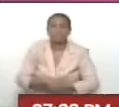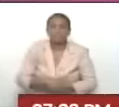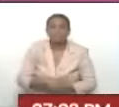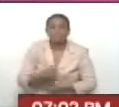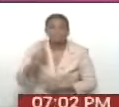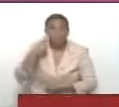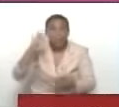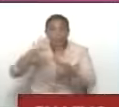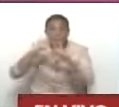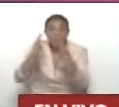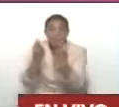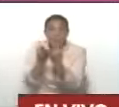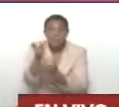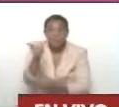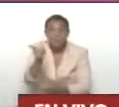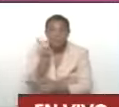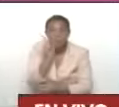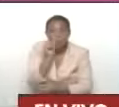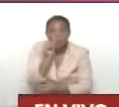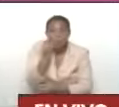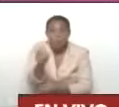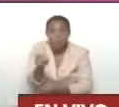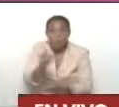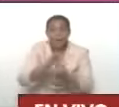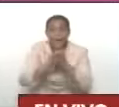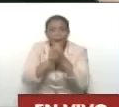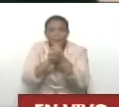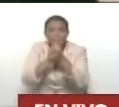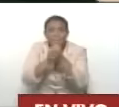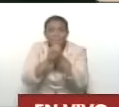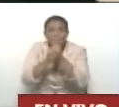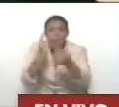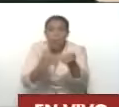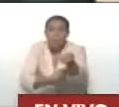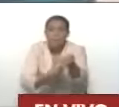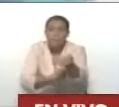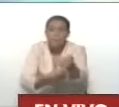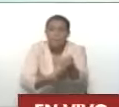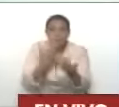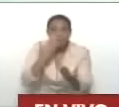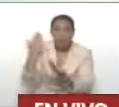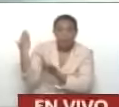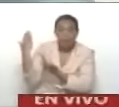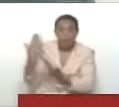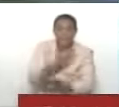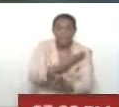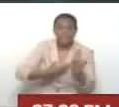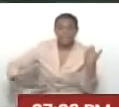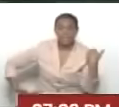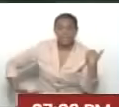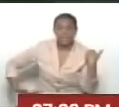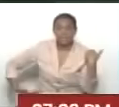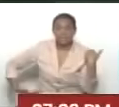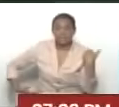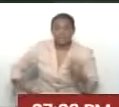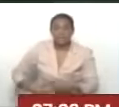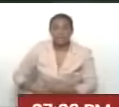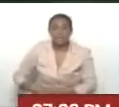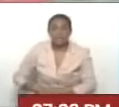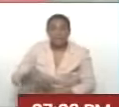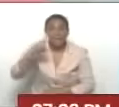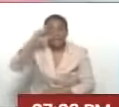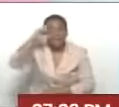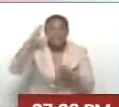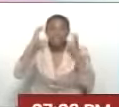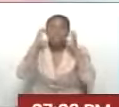con la familia de nuestro amigo, nuestro hermano, el presidente Ibrahim Raisi, que